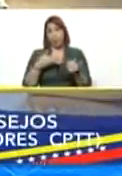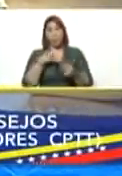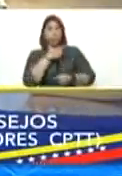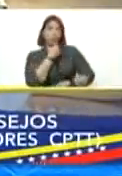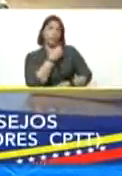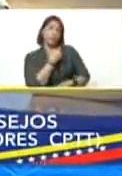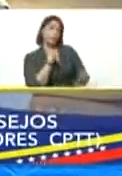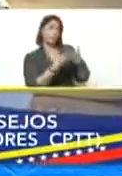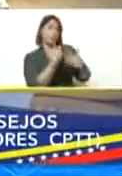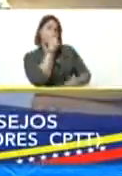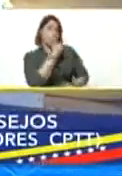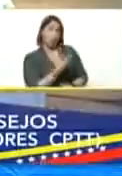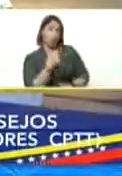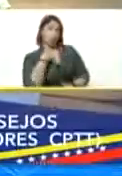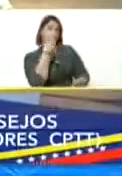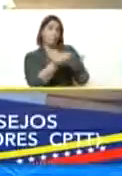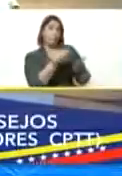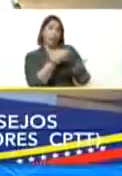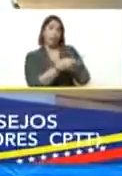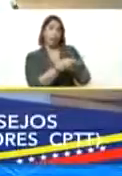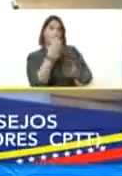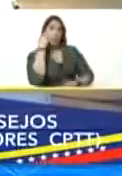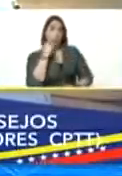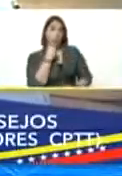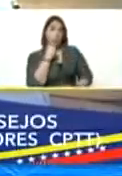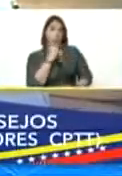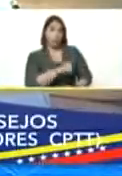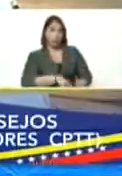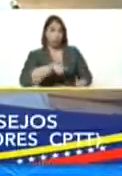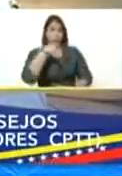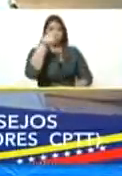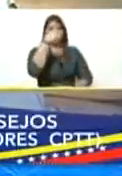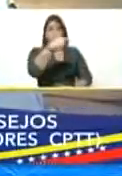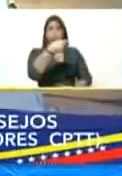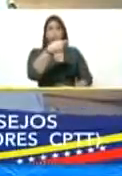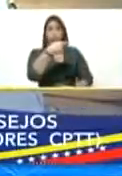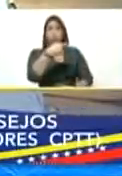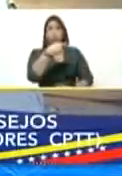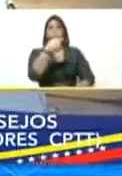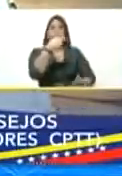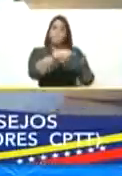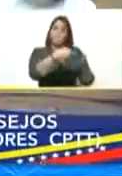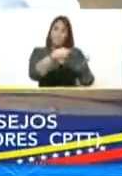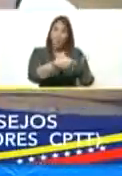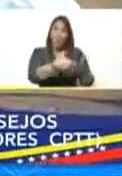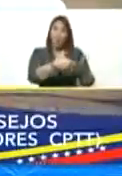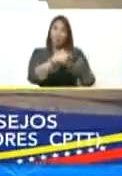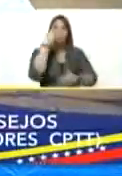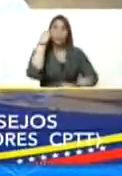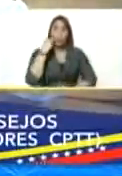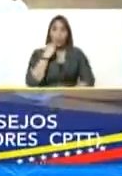no me importa, te voy a pagar en bolívares. Y sacas tu tarjeta de tu cuenta, pagas en bolívares